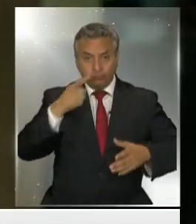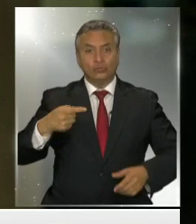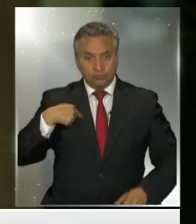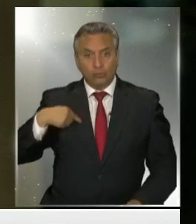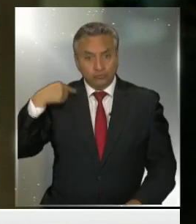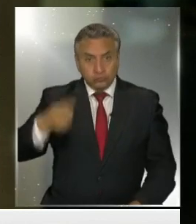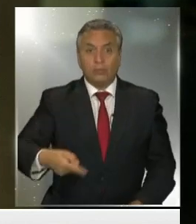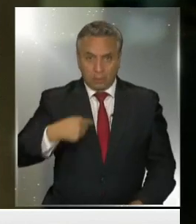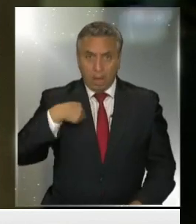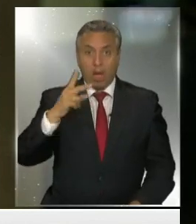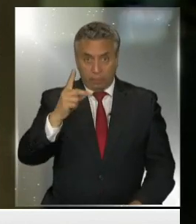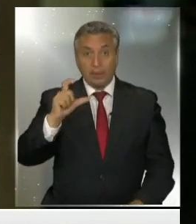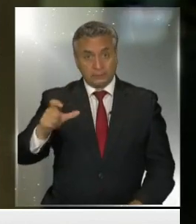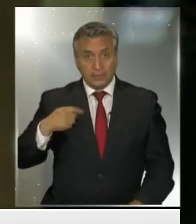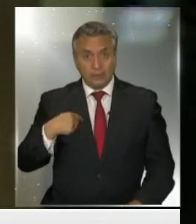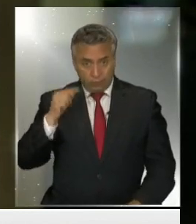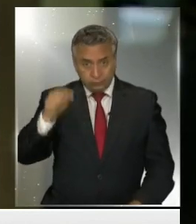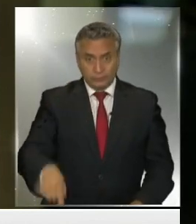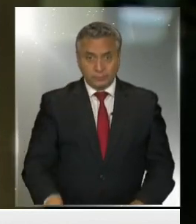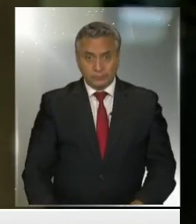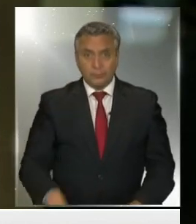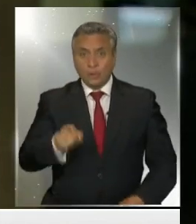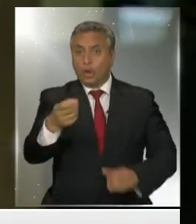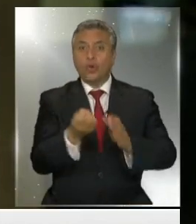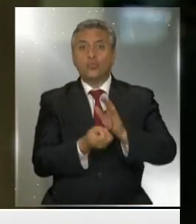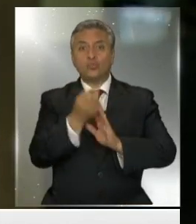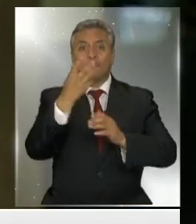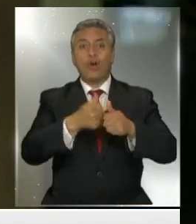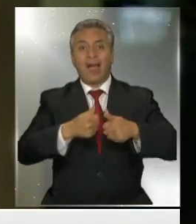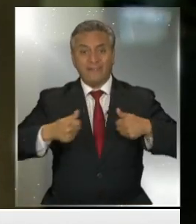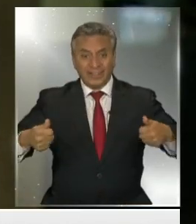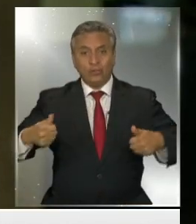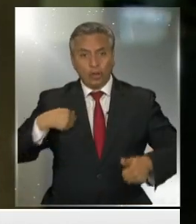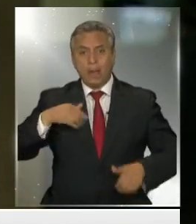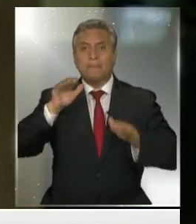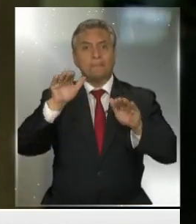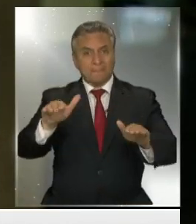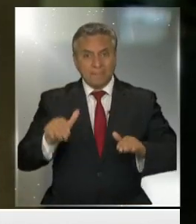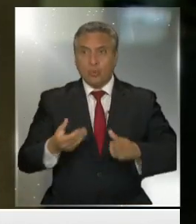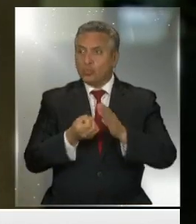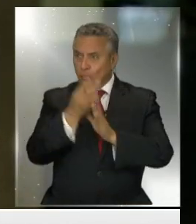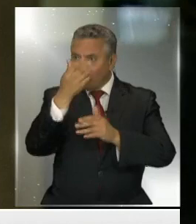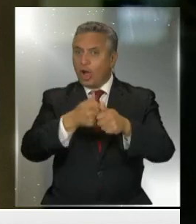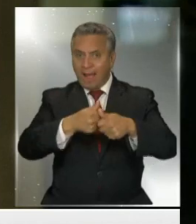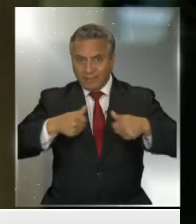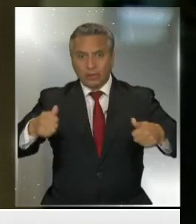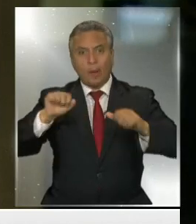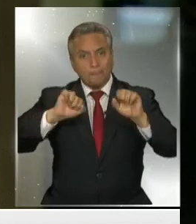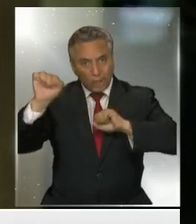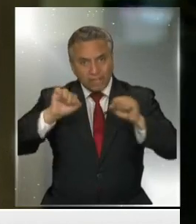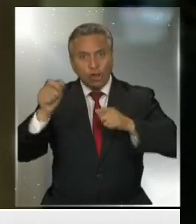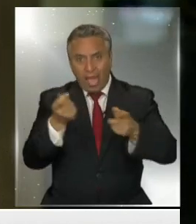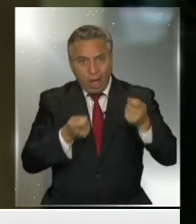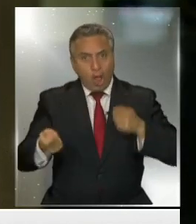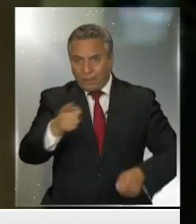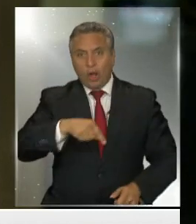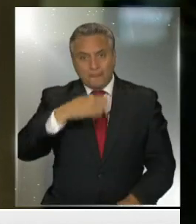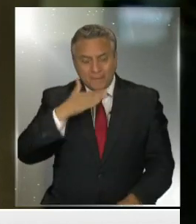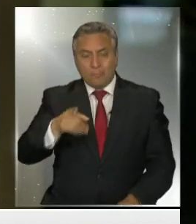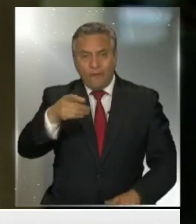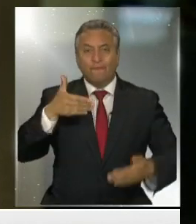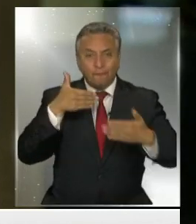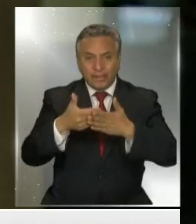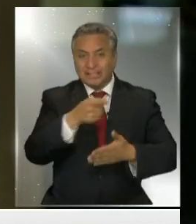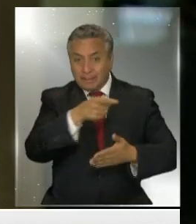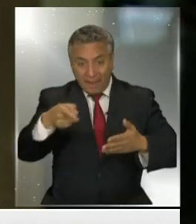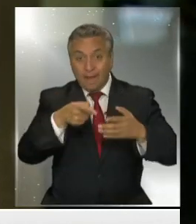estar fue la democracia cristiana cuando sumió el neo luego gabinete fue muchísimo este mismo planteamiento el nuevo gabinete político y económico ese fin de semana que fue un